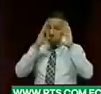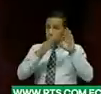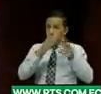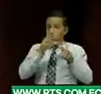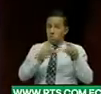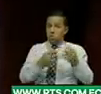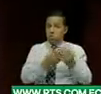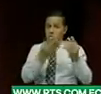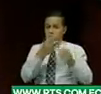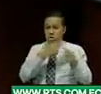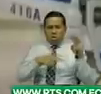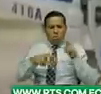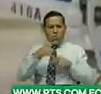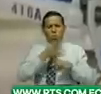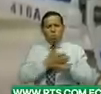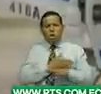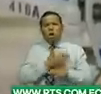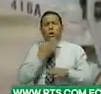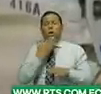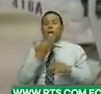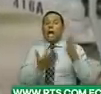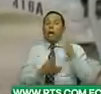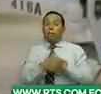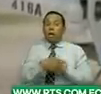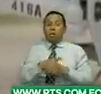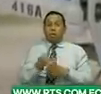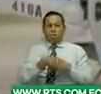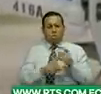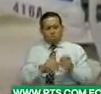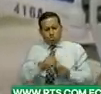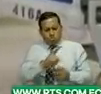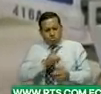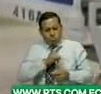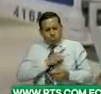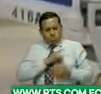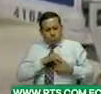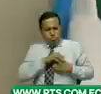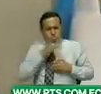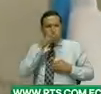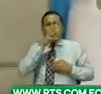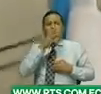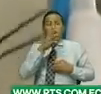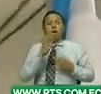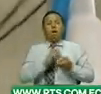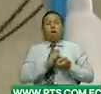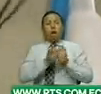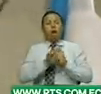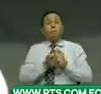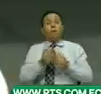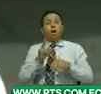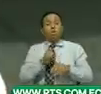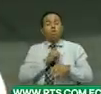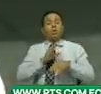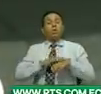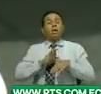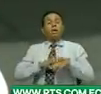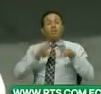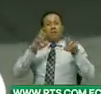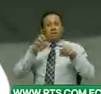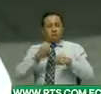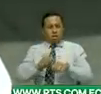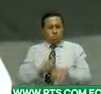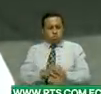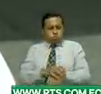puede desencadenar en el menor el síndrome de Kawasaki o inflamación de los vasos sanguíneos de todo el cuerpo. Este síndrome